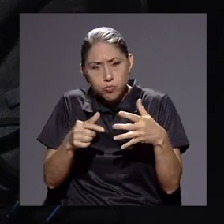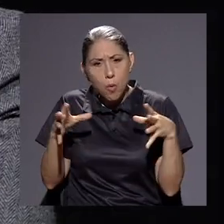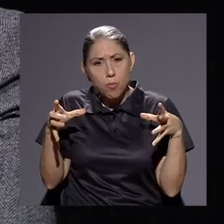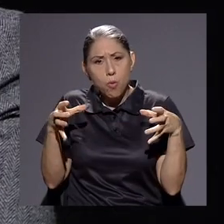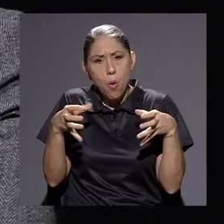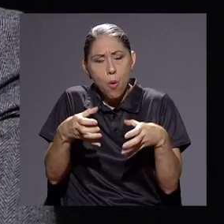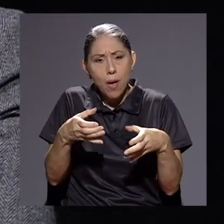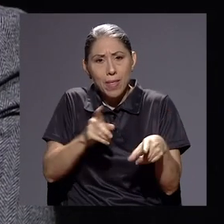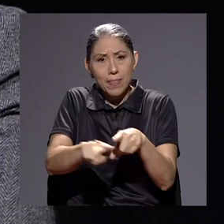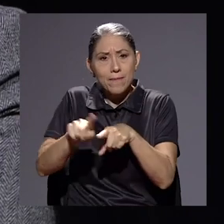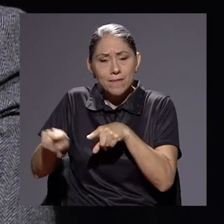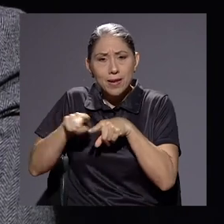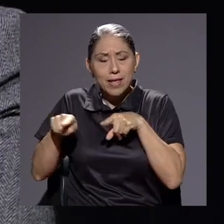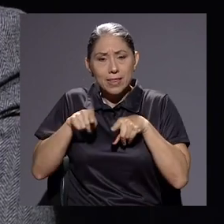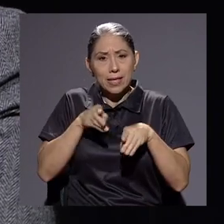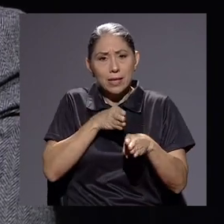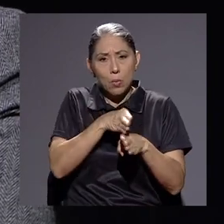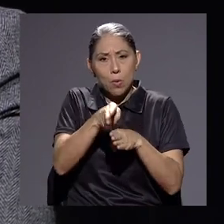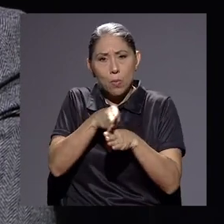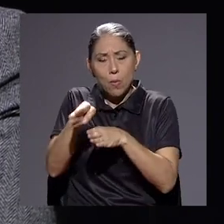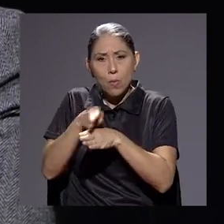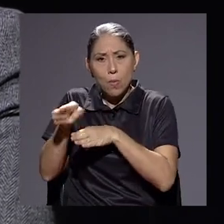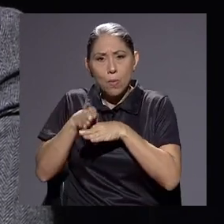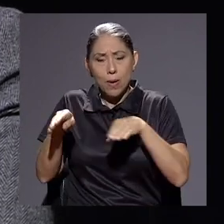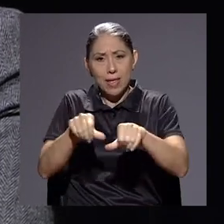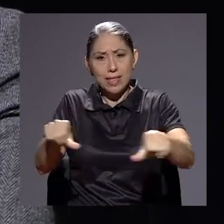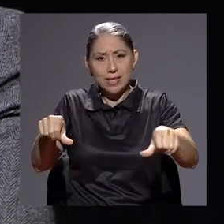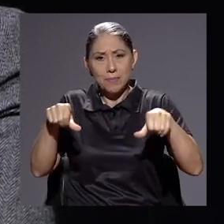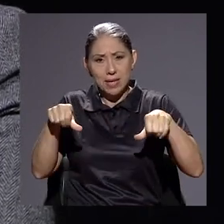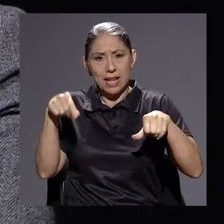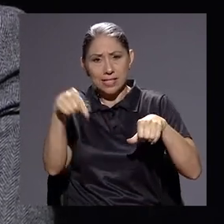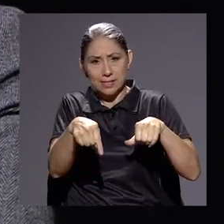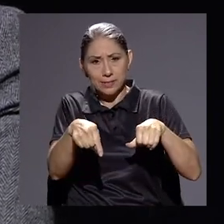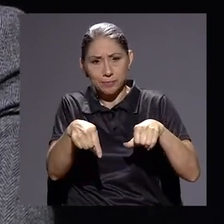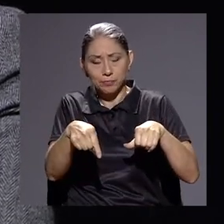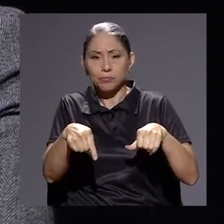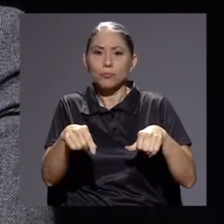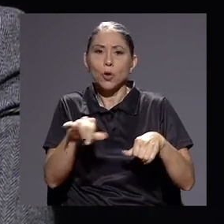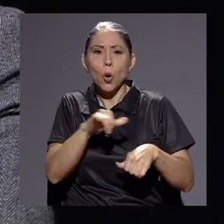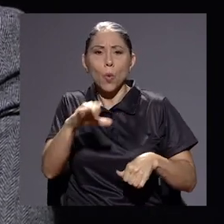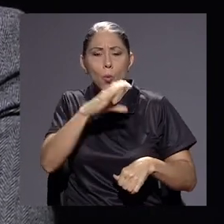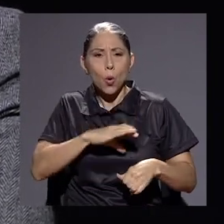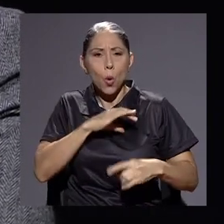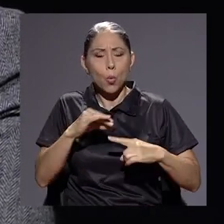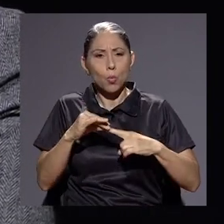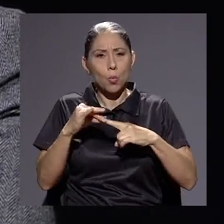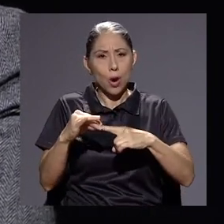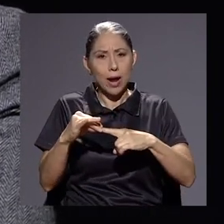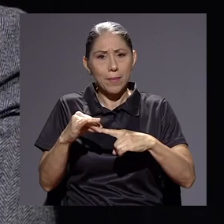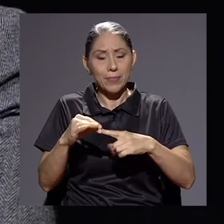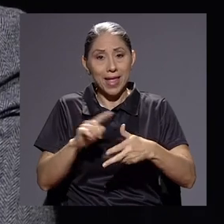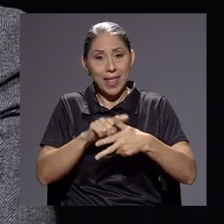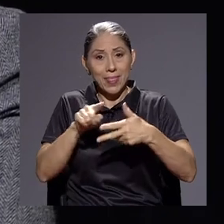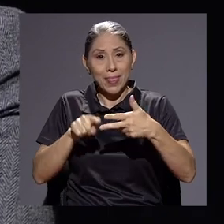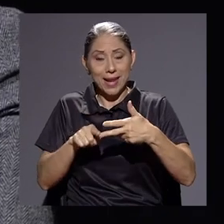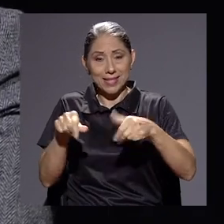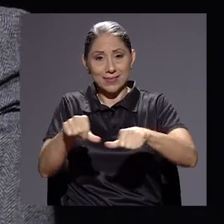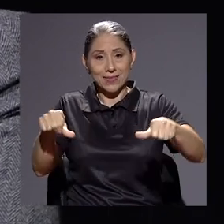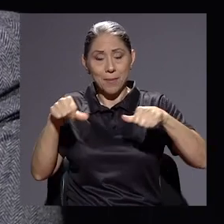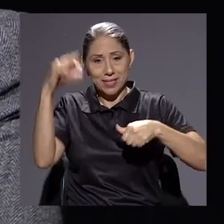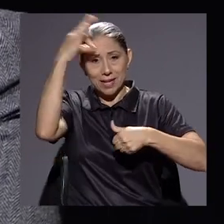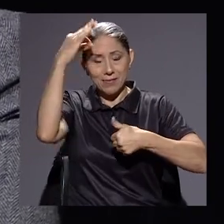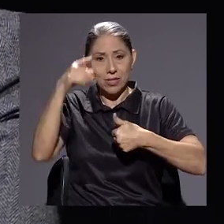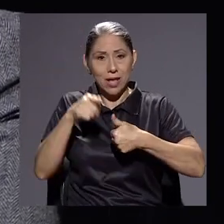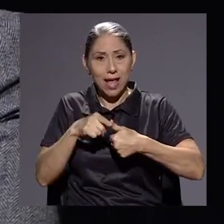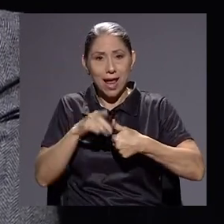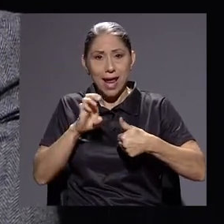disciplinas que tiene como componentes principales, podríamos decirlo así, tres ramas de la